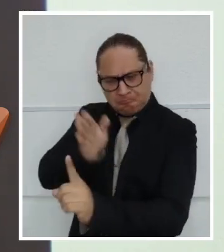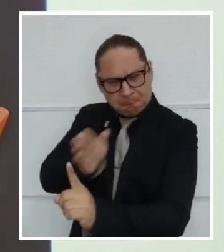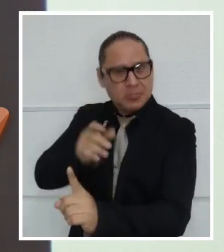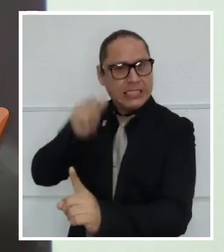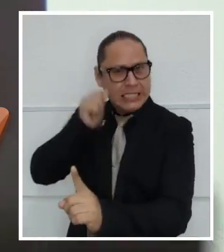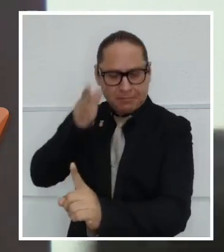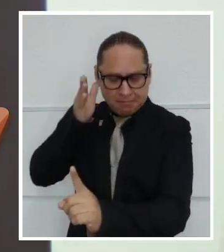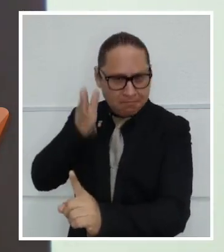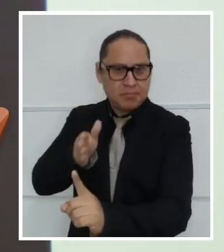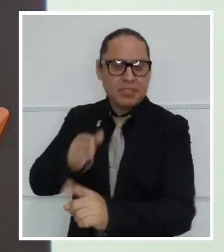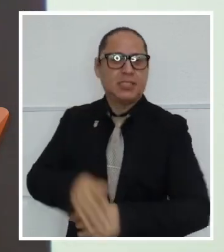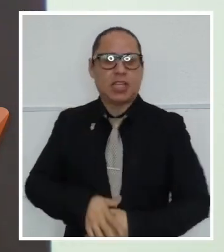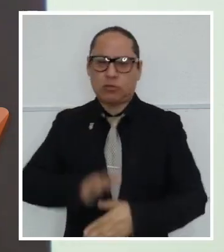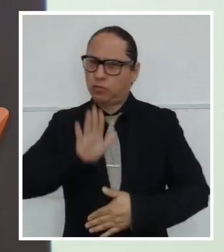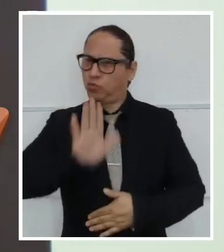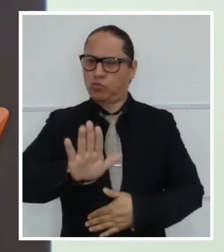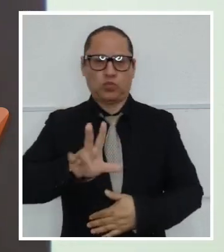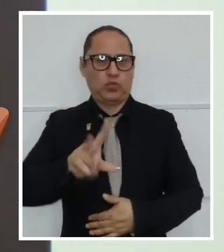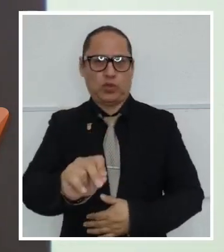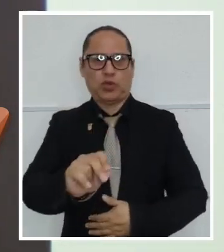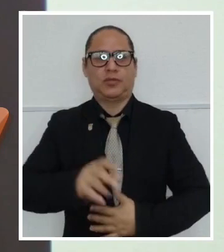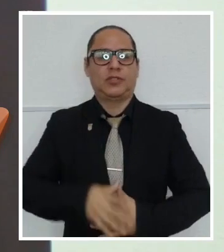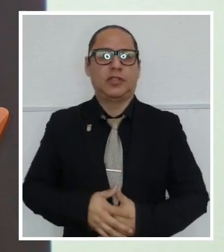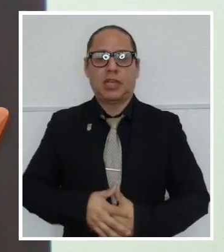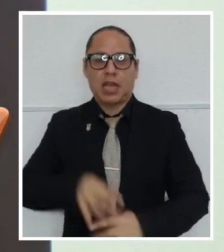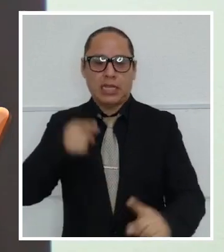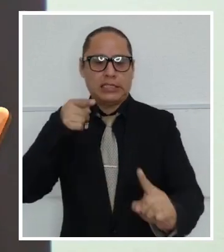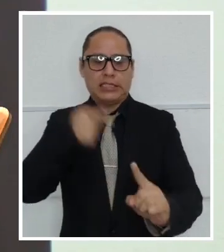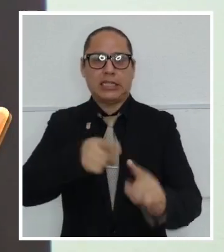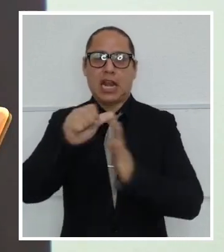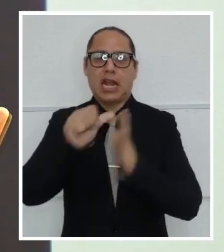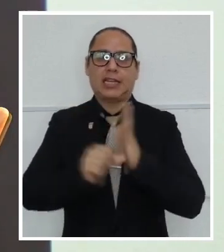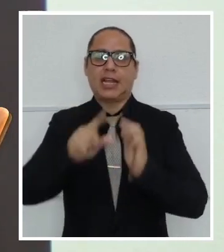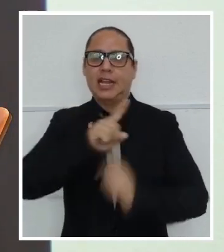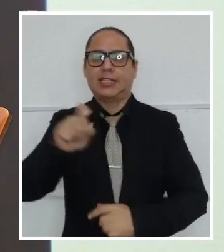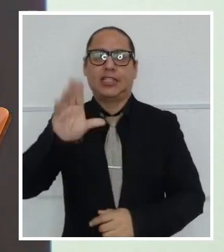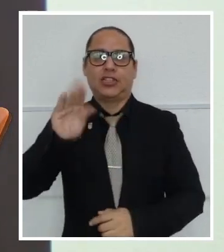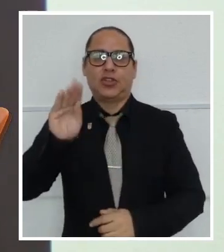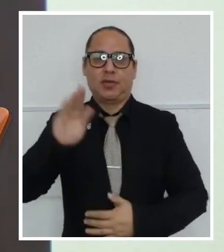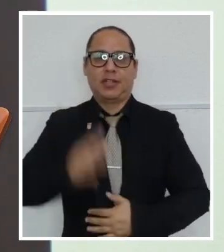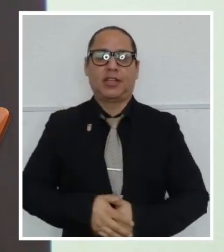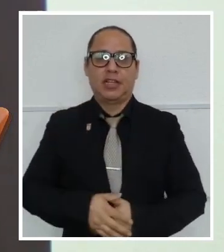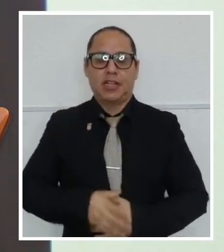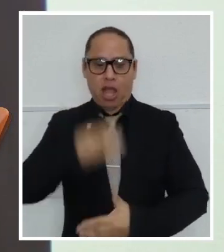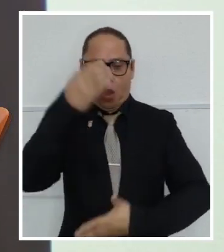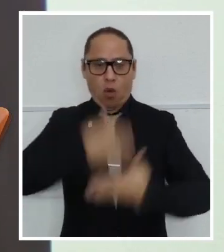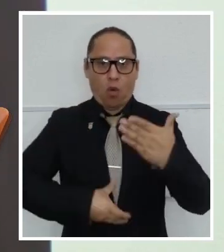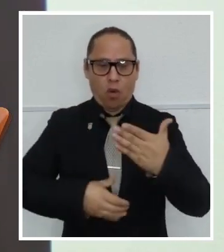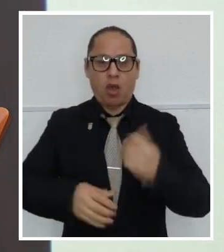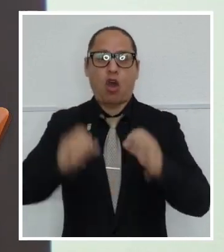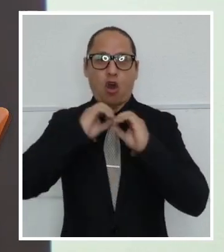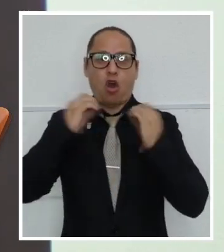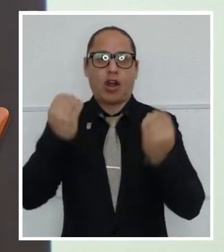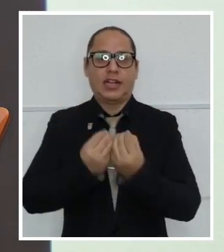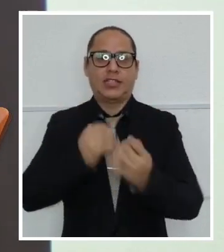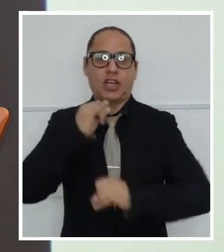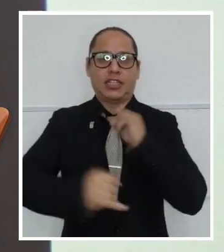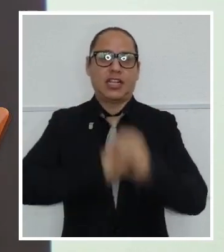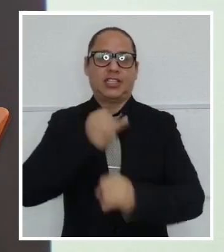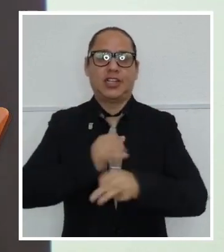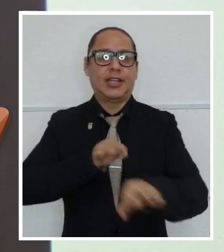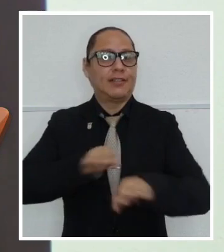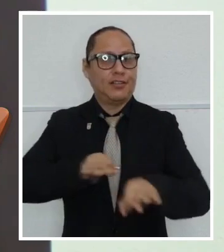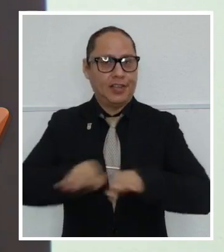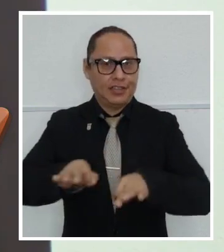de sufrirlo no nos detiene tal como lo señala el artículo 190 el convenio 190 la organización Internacional del